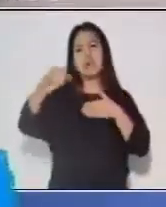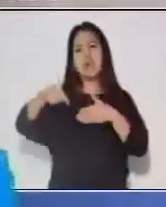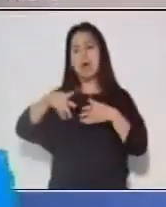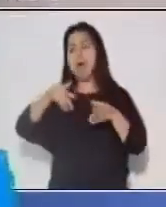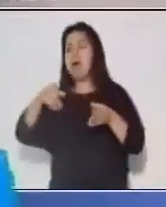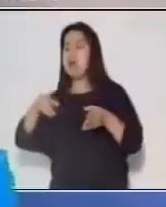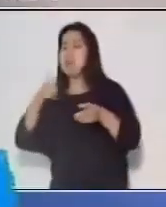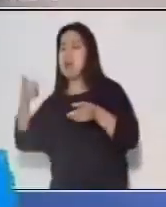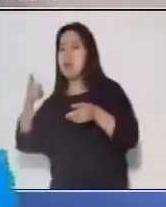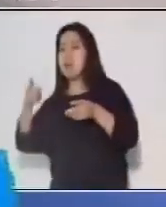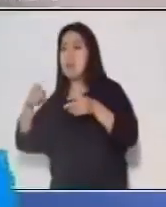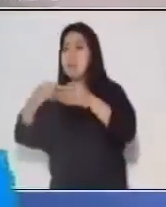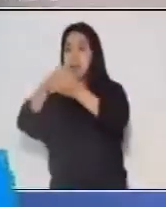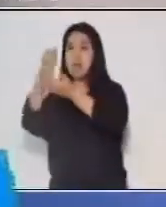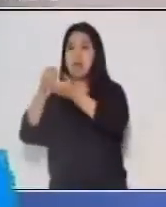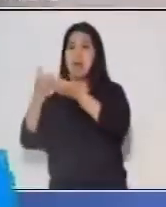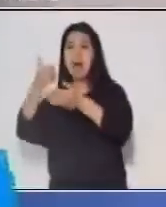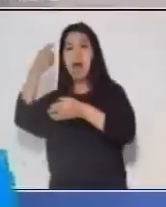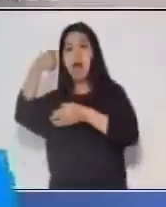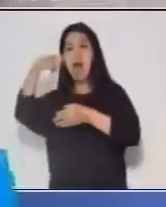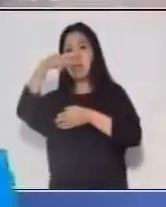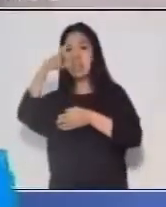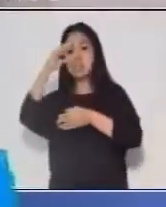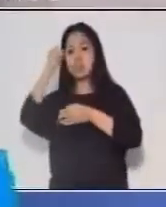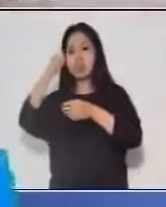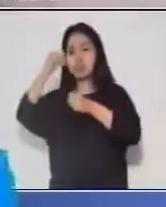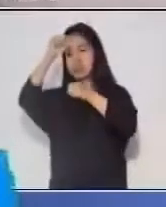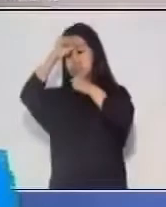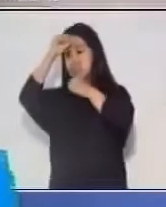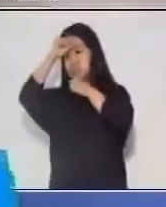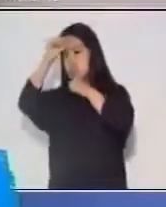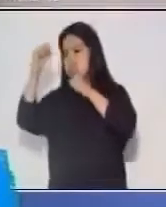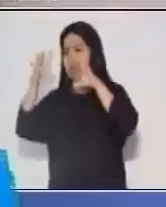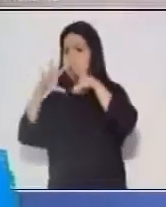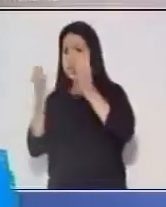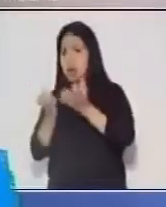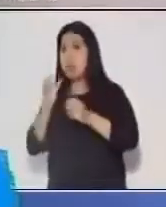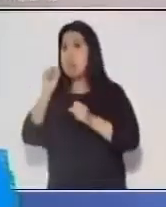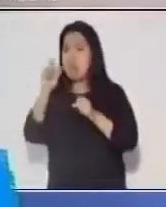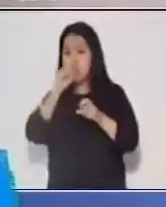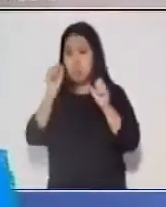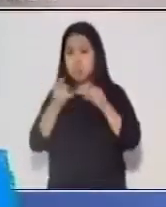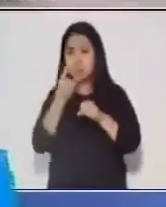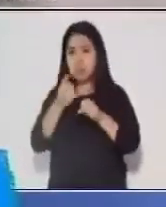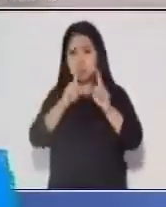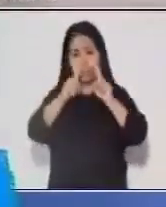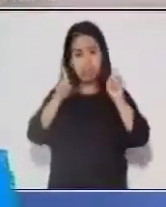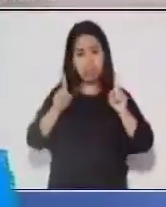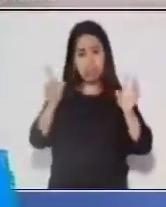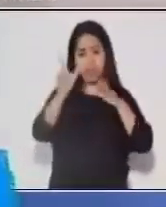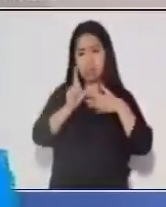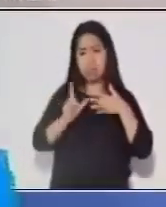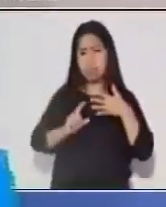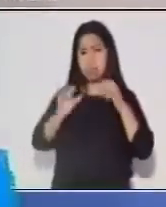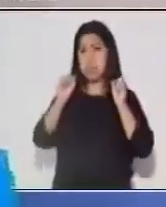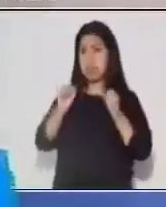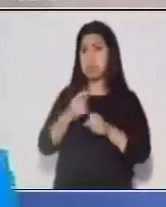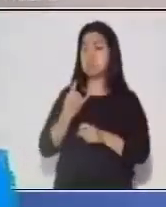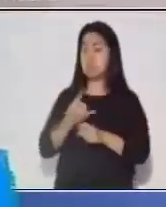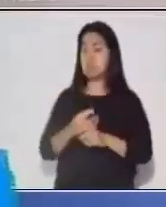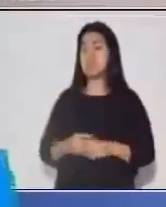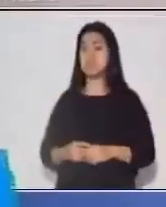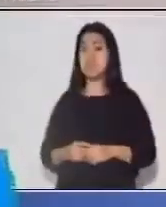Y así hay diversas aplicaciones o diversas situaciones en las cuales podemos utilizar las ecuaciones de la